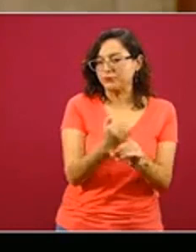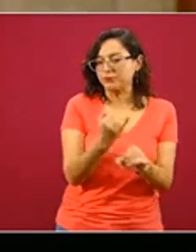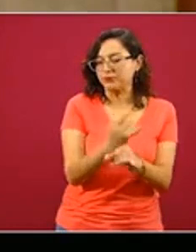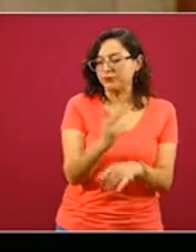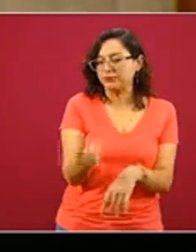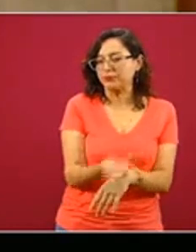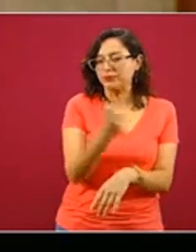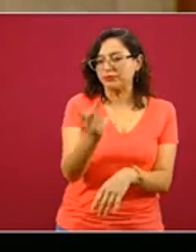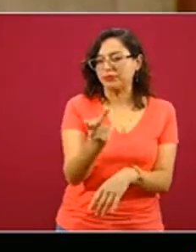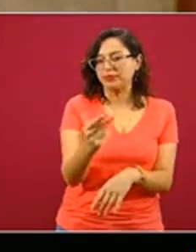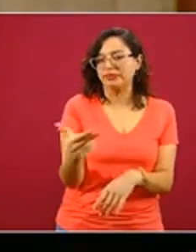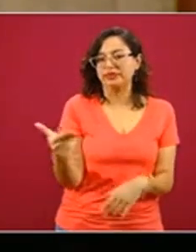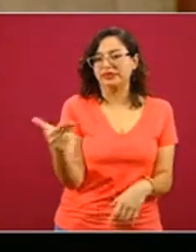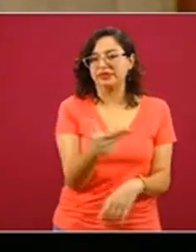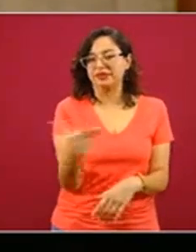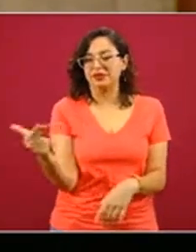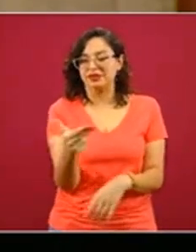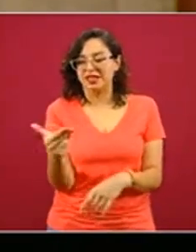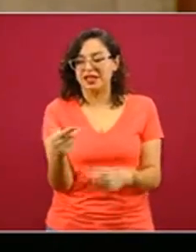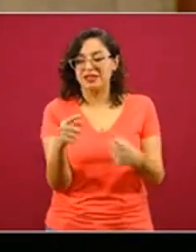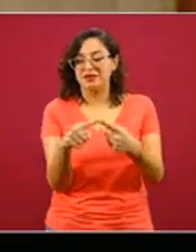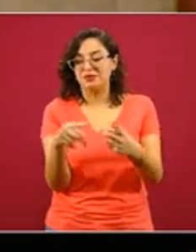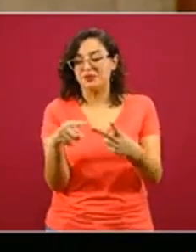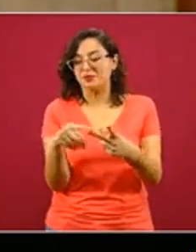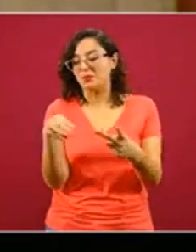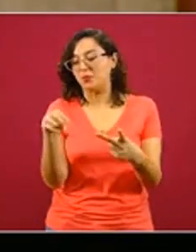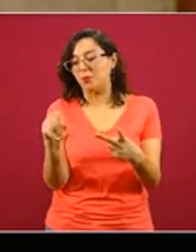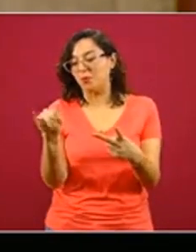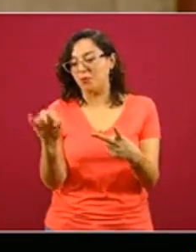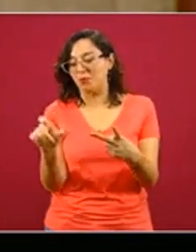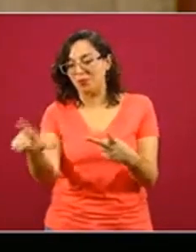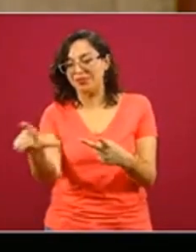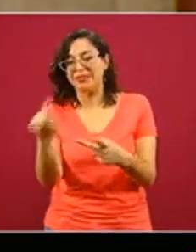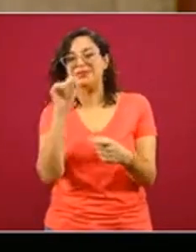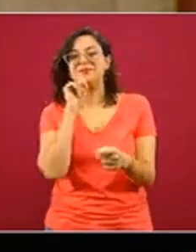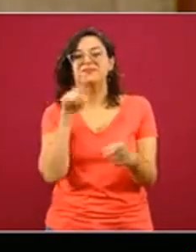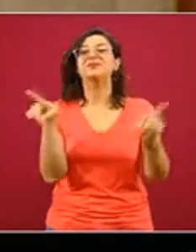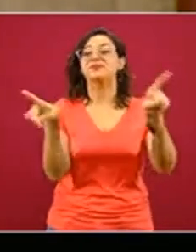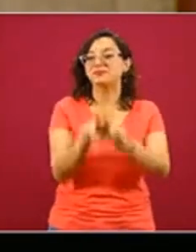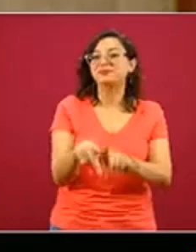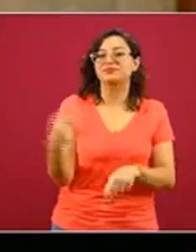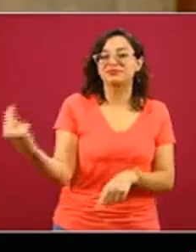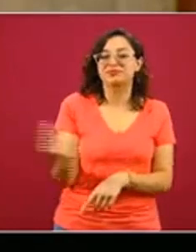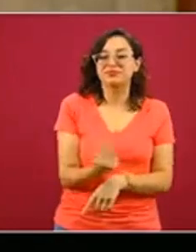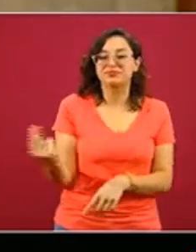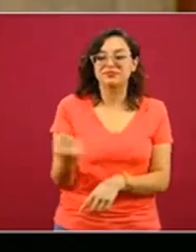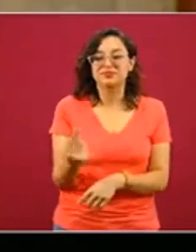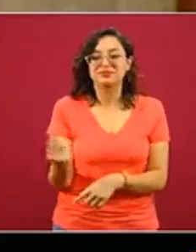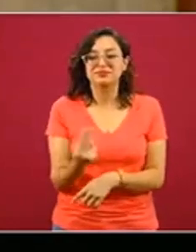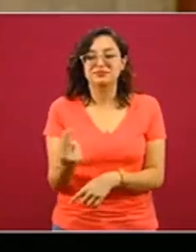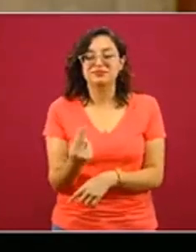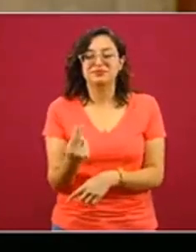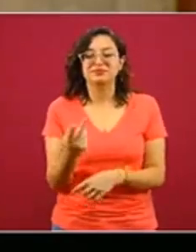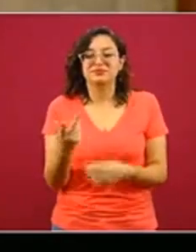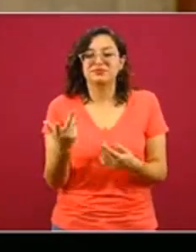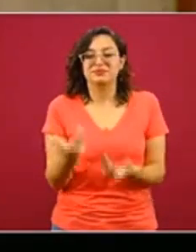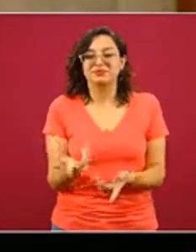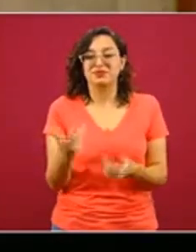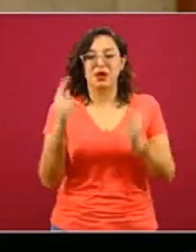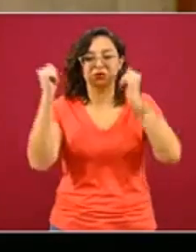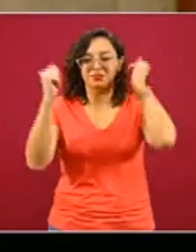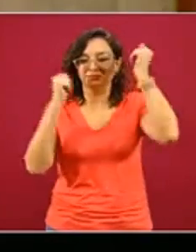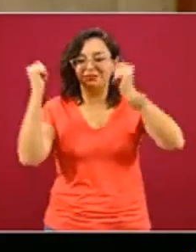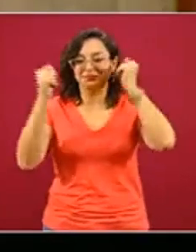incluye también lo que son los moteles, ¿no? Pues que también es otro tipo de actividad, pero vaya, no es enfocada a la turística.